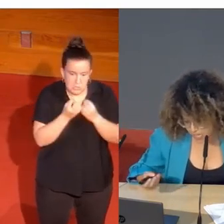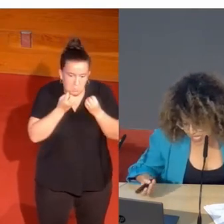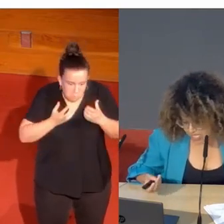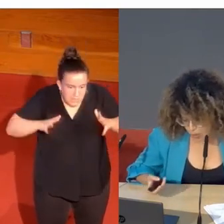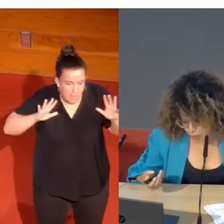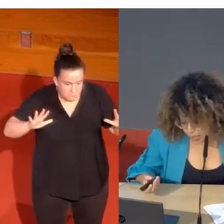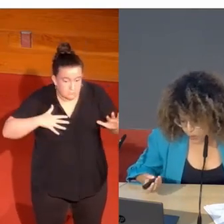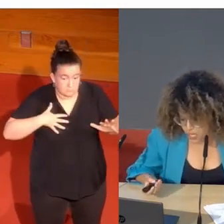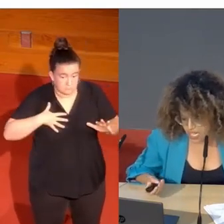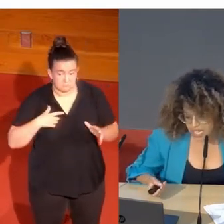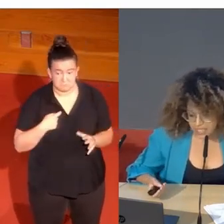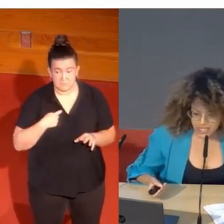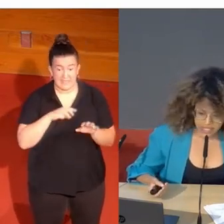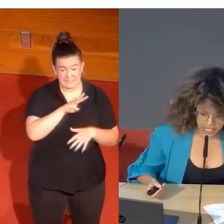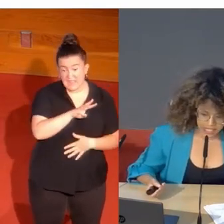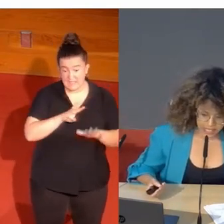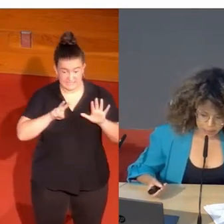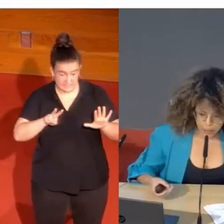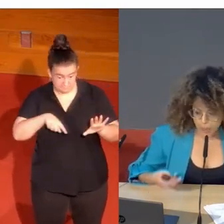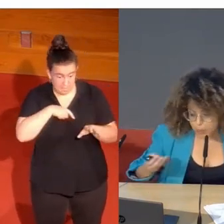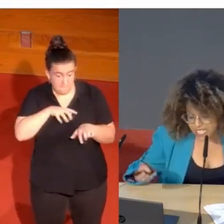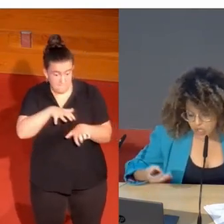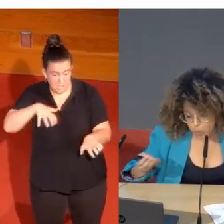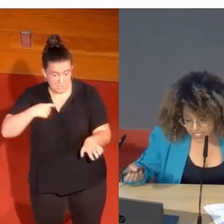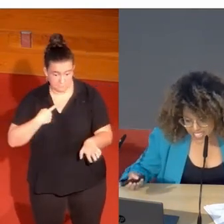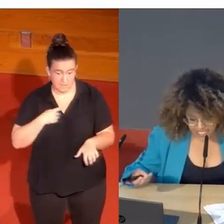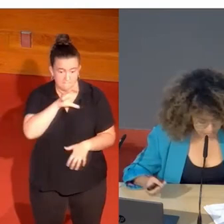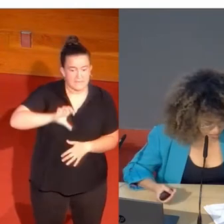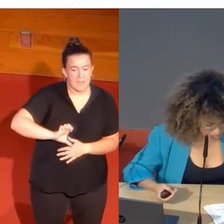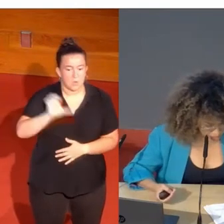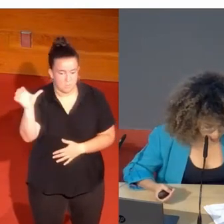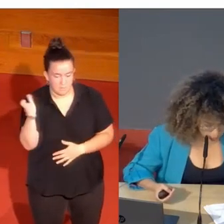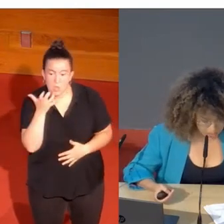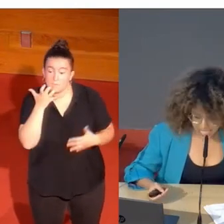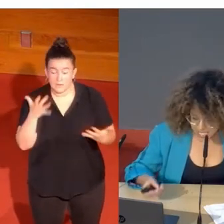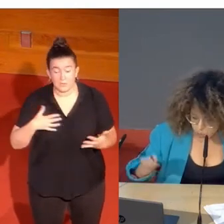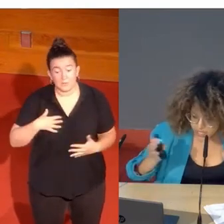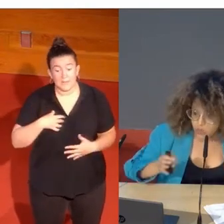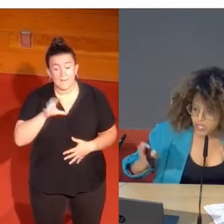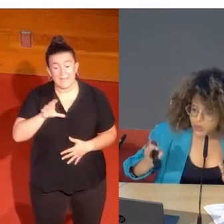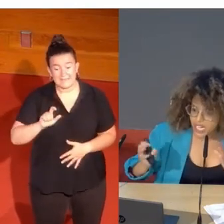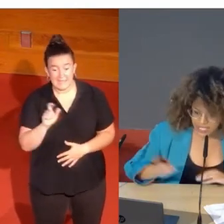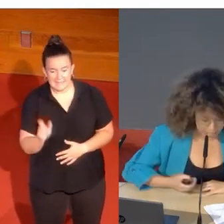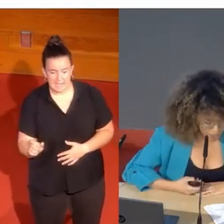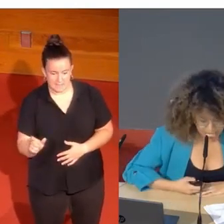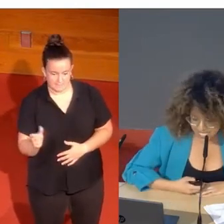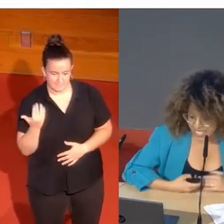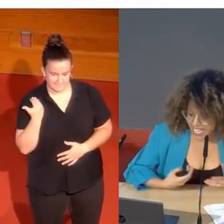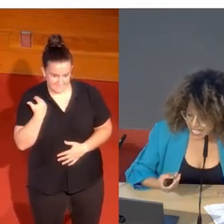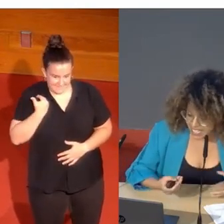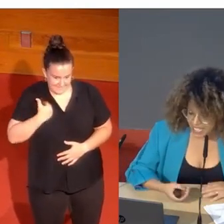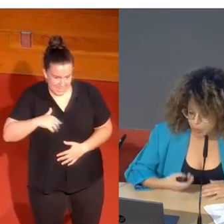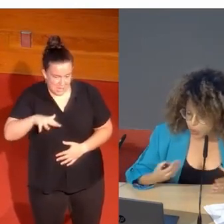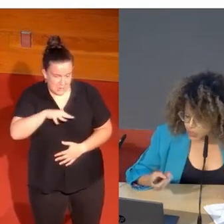mayoría son países europeos y eh Por ejemplo países como Italia llama la atención que ya se encuentran en una zona